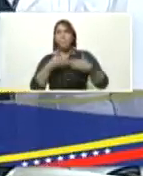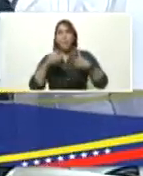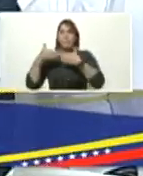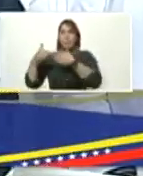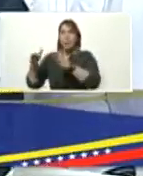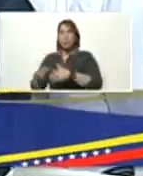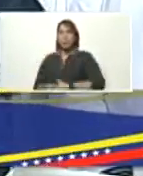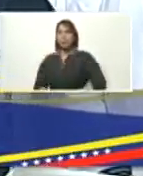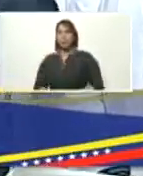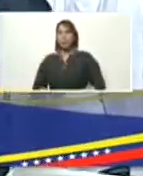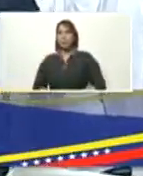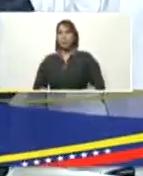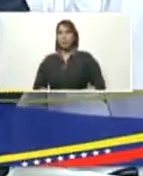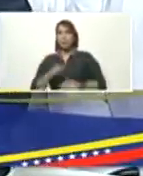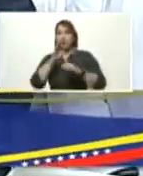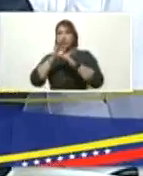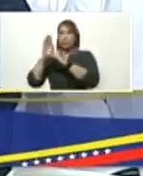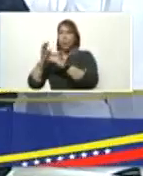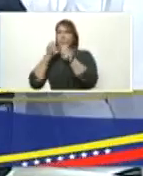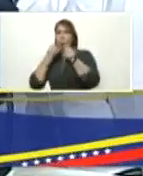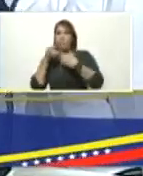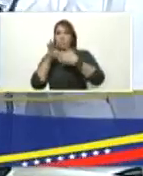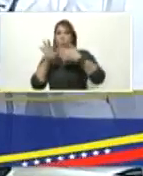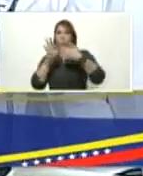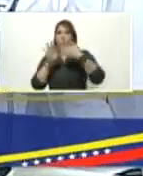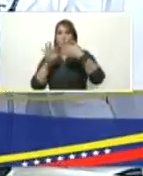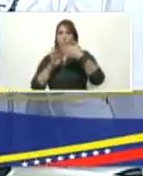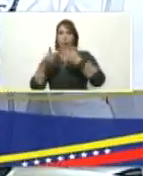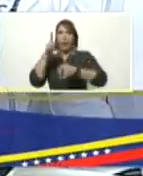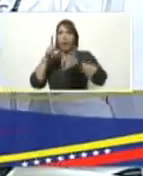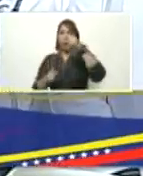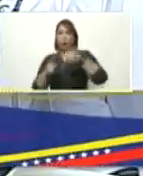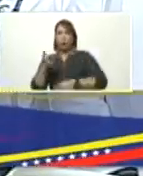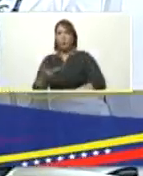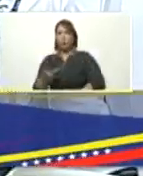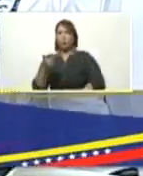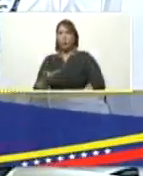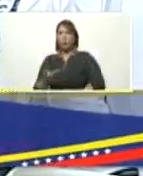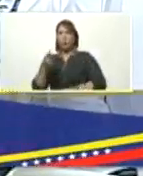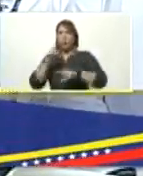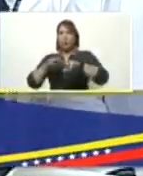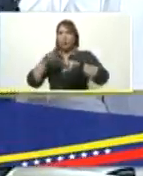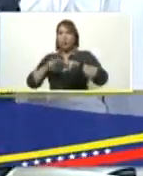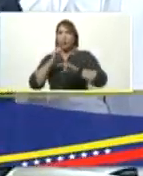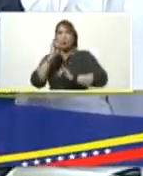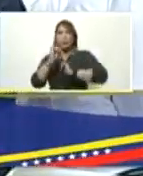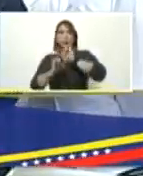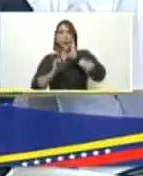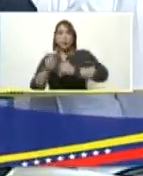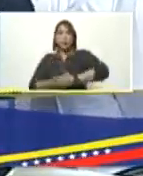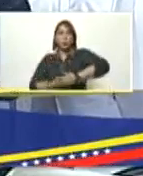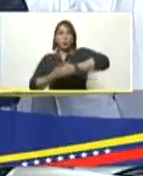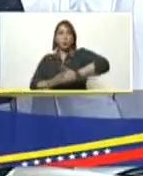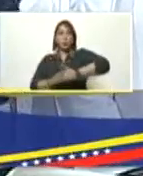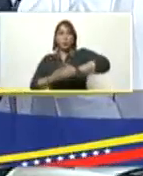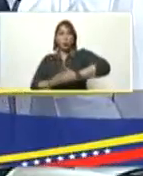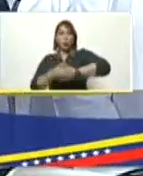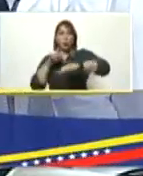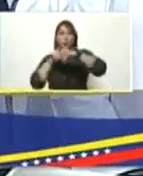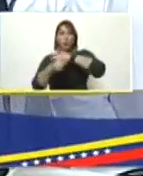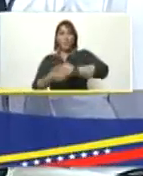garantizar el mantenimiento, el buen funcionamiento de algo tan vital para los niños recién nacidos. Me encuentro en la